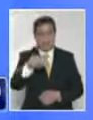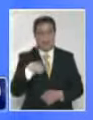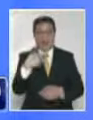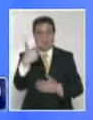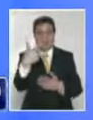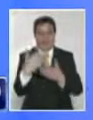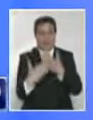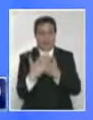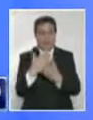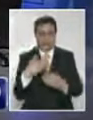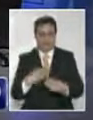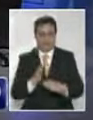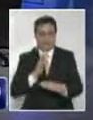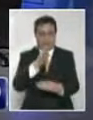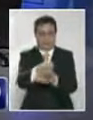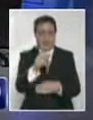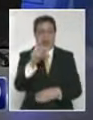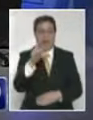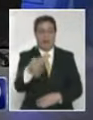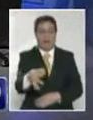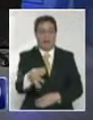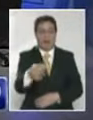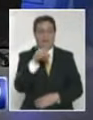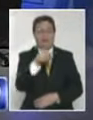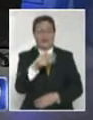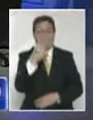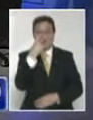7, el presidente Pinochet llegaba a las